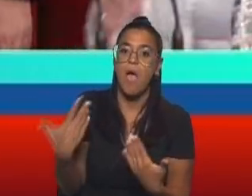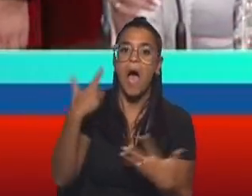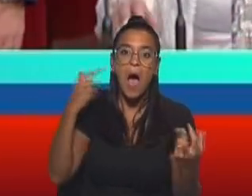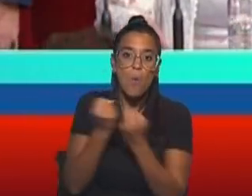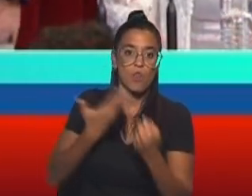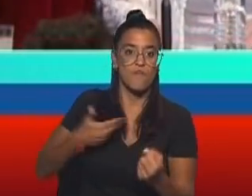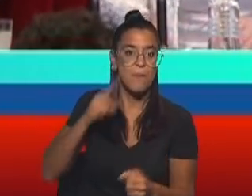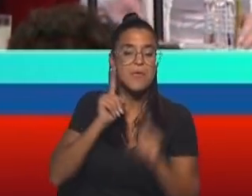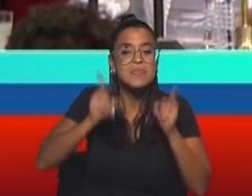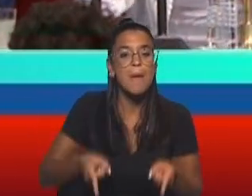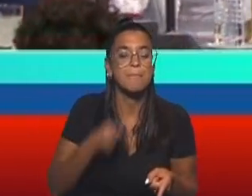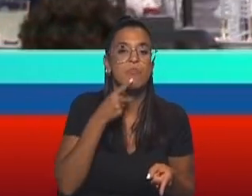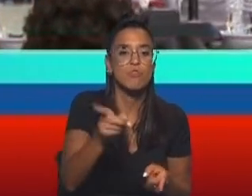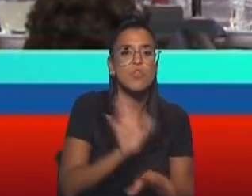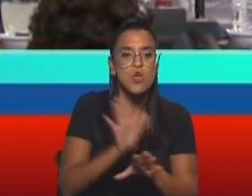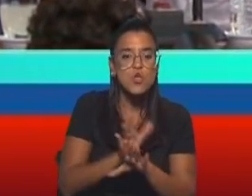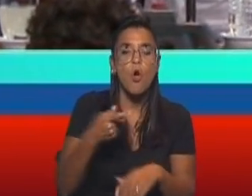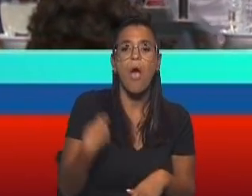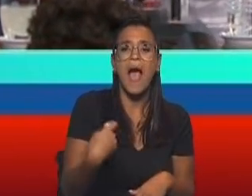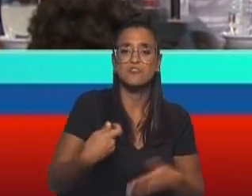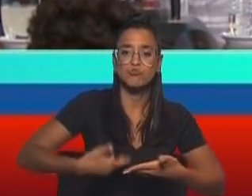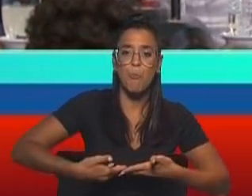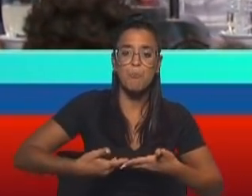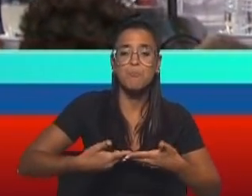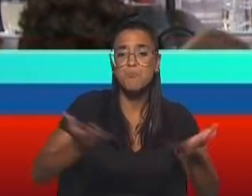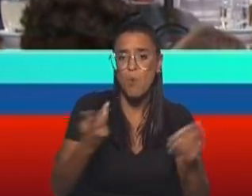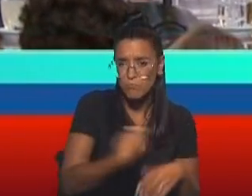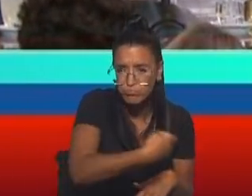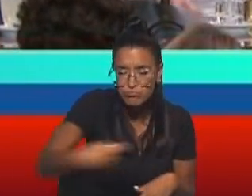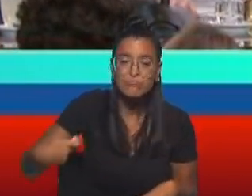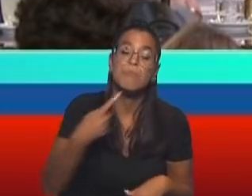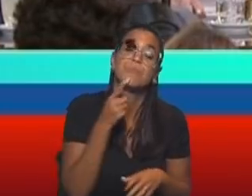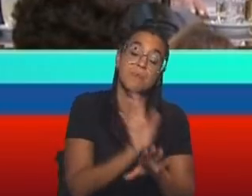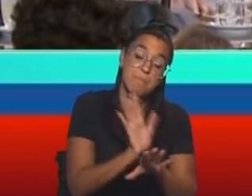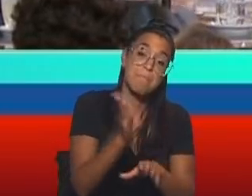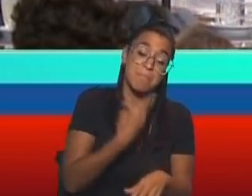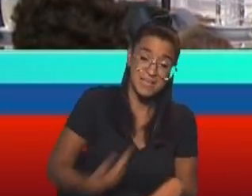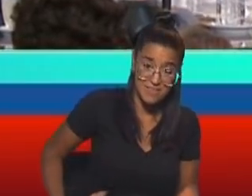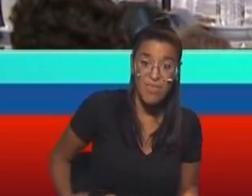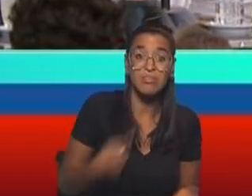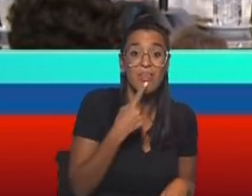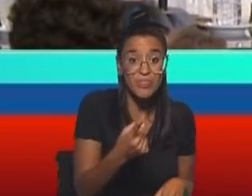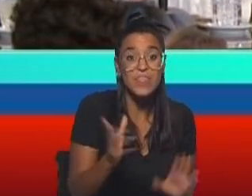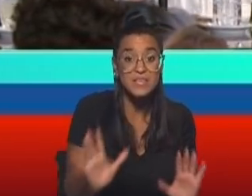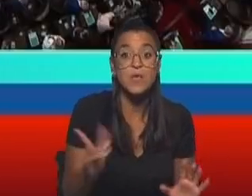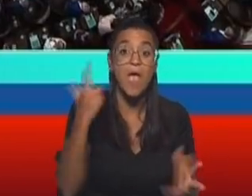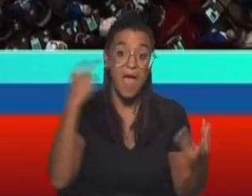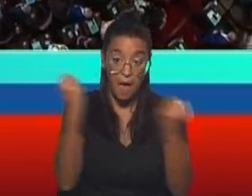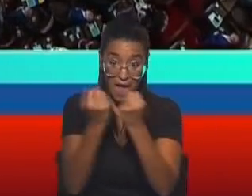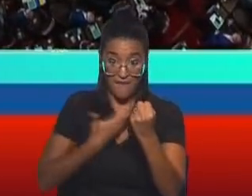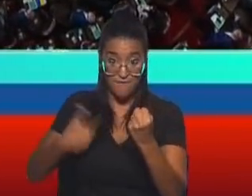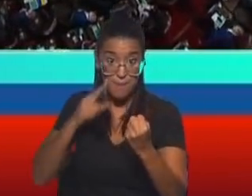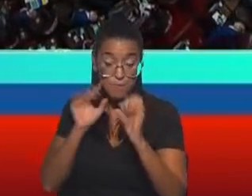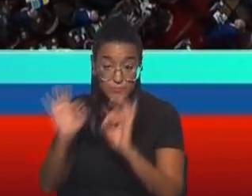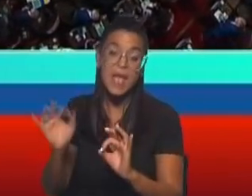También habló de una expansión moderada del gasto público. ¿Qué significa esto? El presidente advierte que una vez hecho el acuerdo con el FMI,